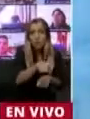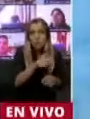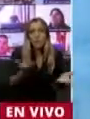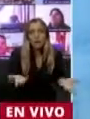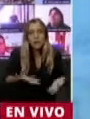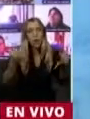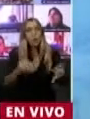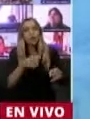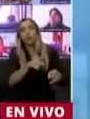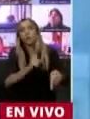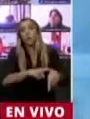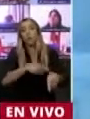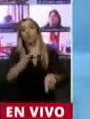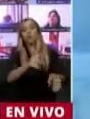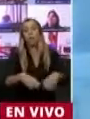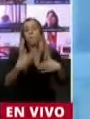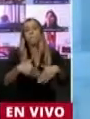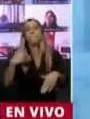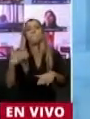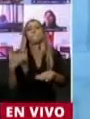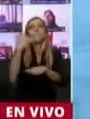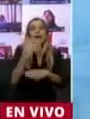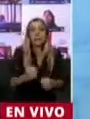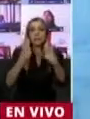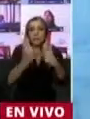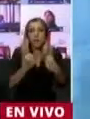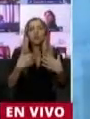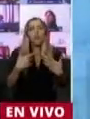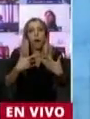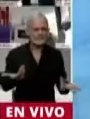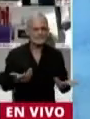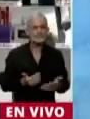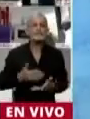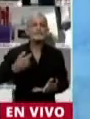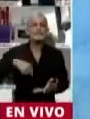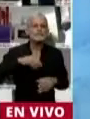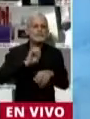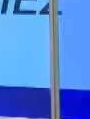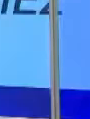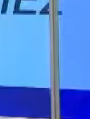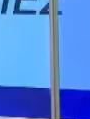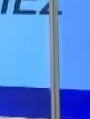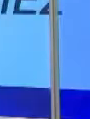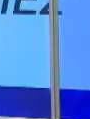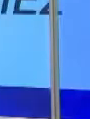para las millones de dosis de vacuna que nos garantice la posibilidad de super pandemia